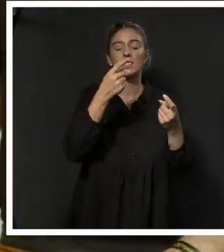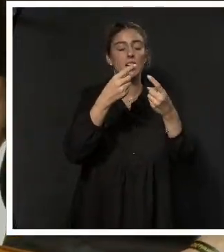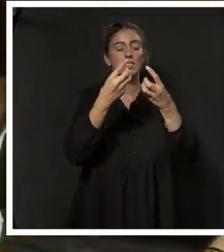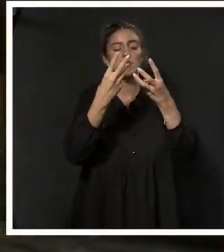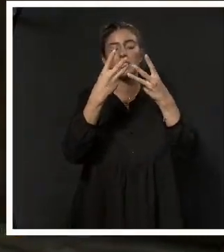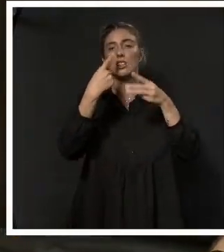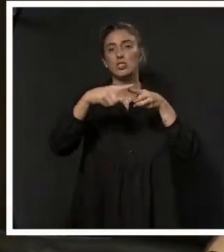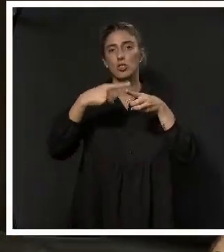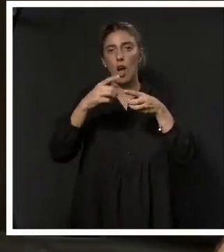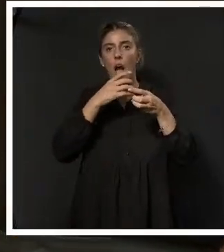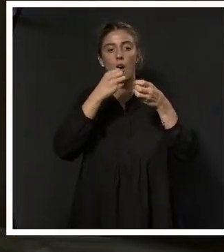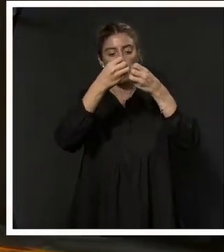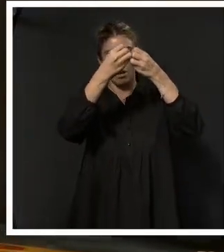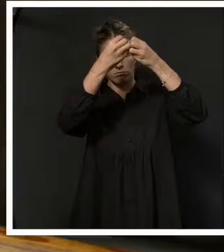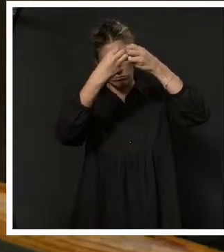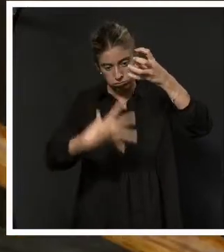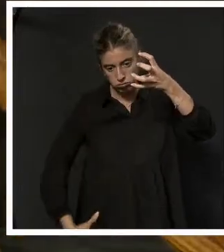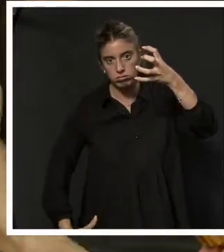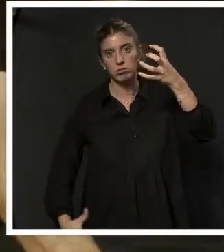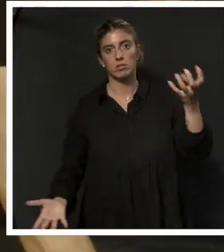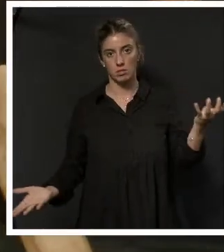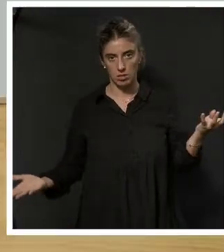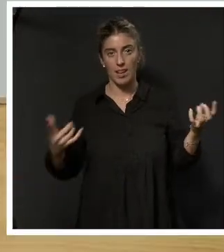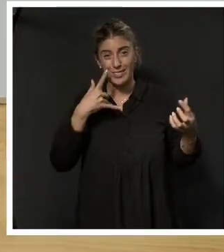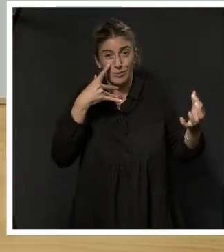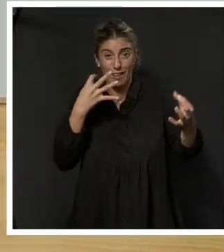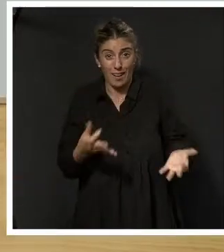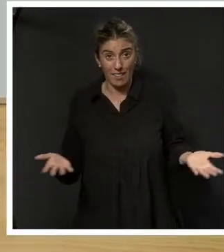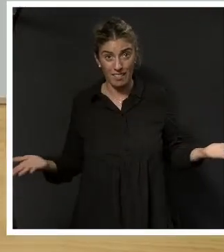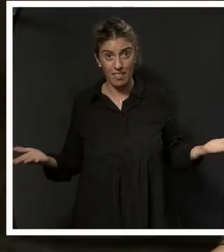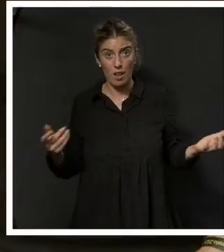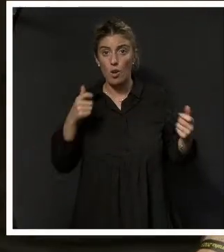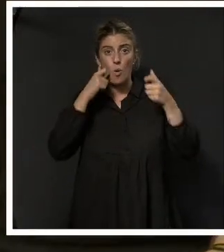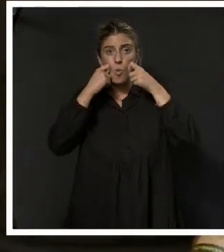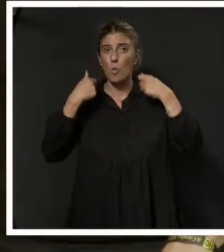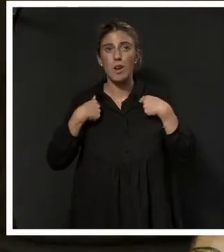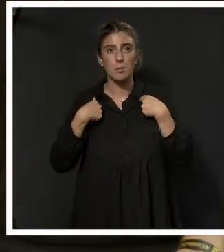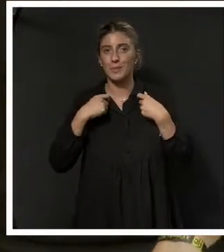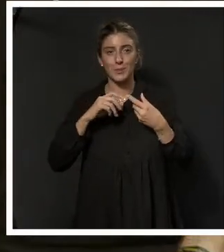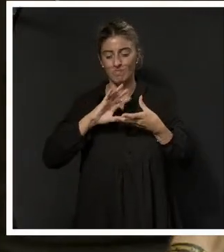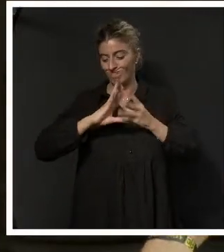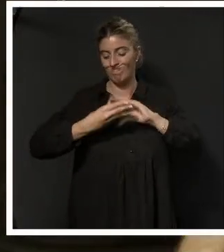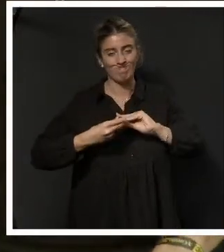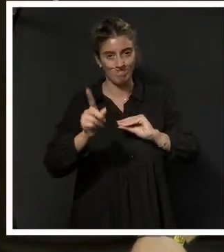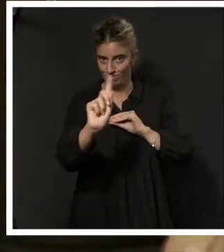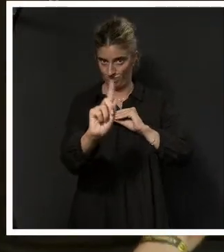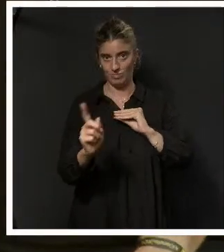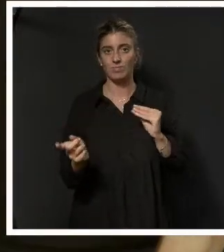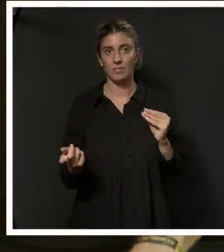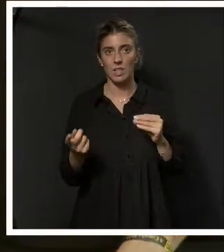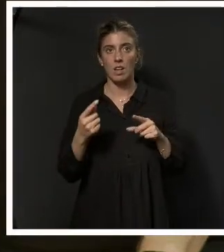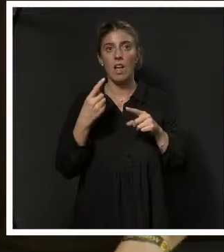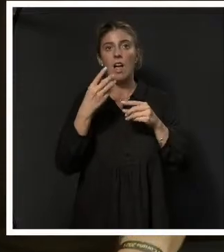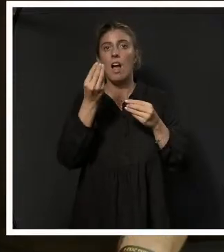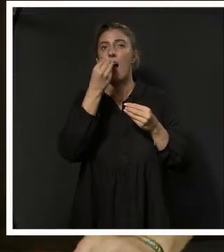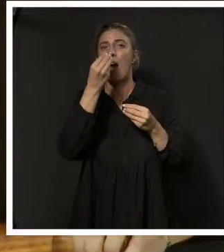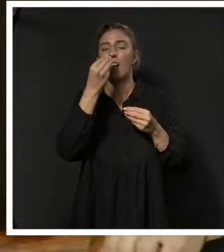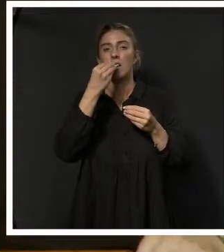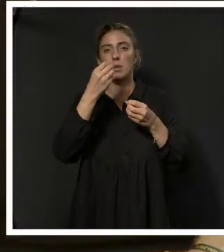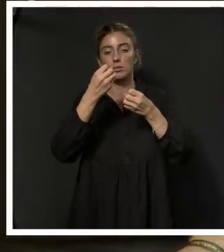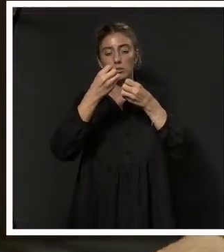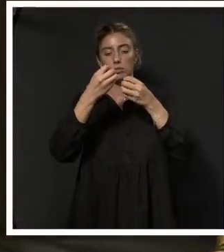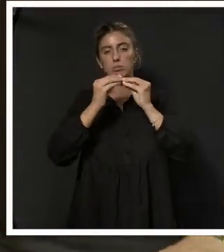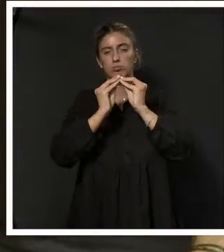ahora llevan 14 esa es una realidad no se corpórón está preparado no bueno los alimentos ultraprocesados son